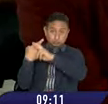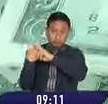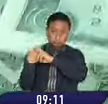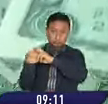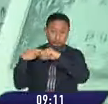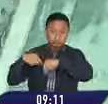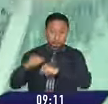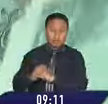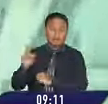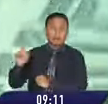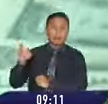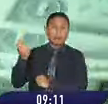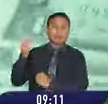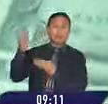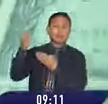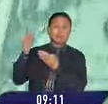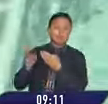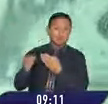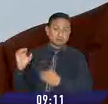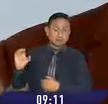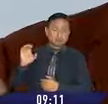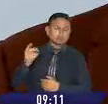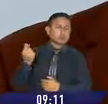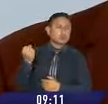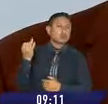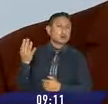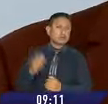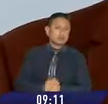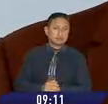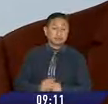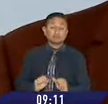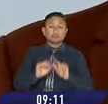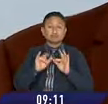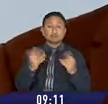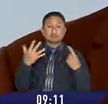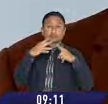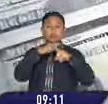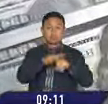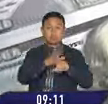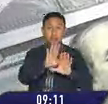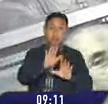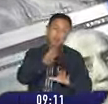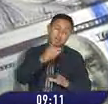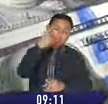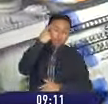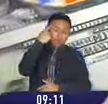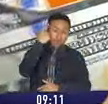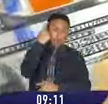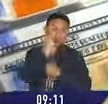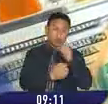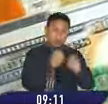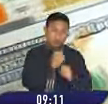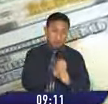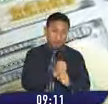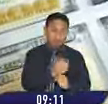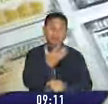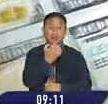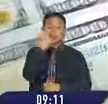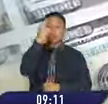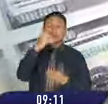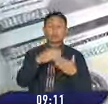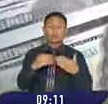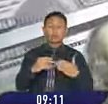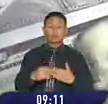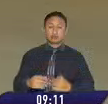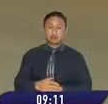deberá presupuestar el valor económico a invertir. Desde la Secretaría de Inclusión se cree que el costo anual podría ser de 15 millones